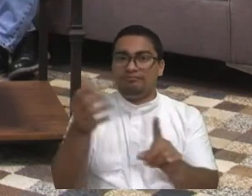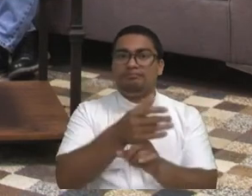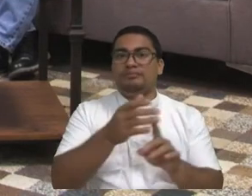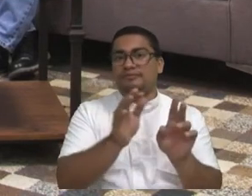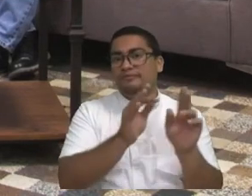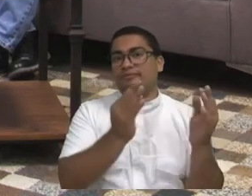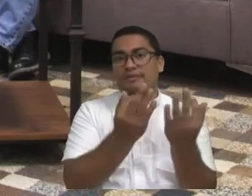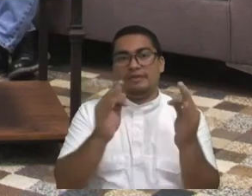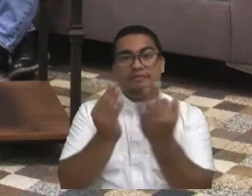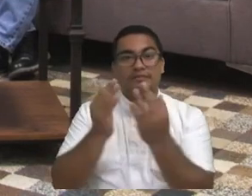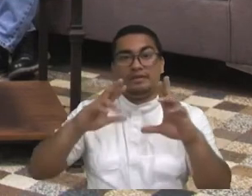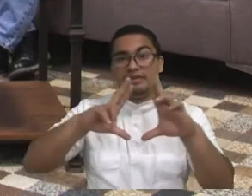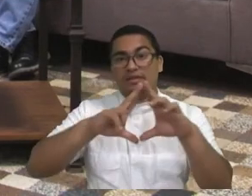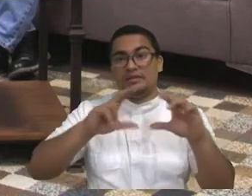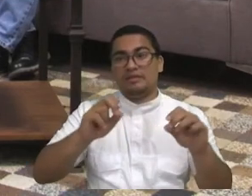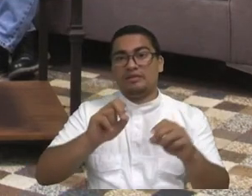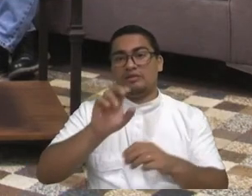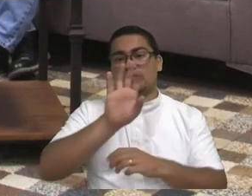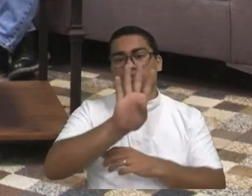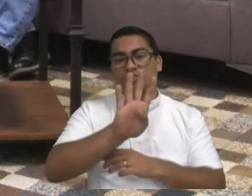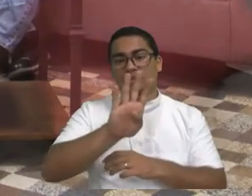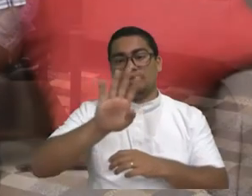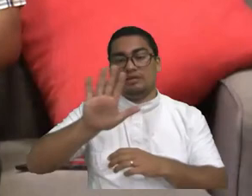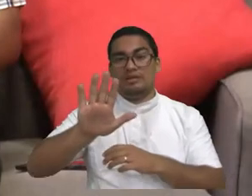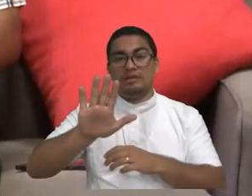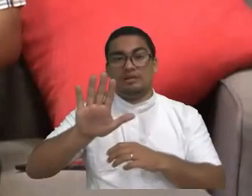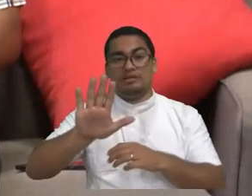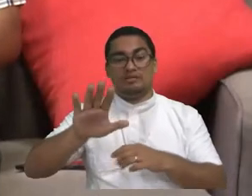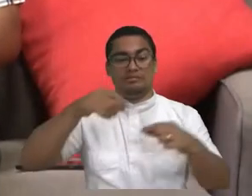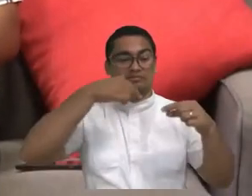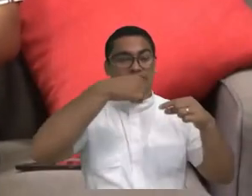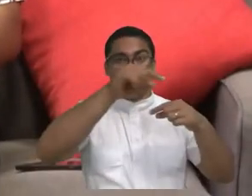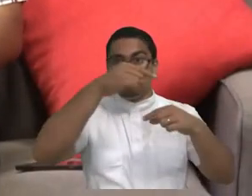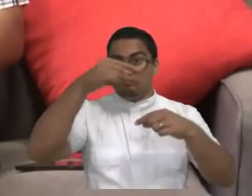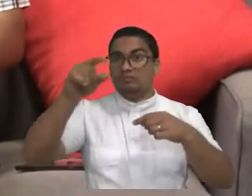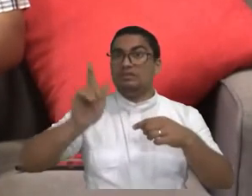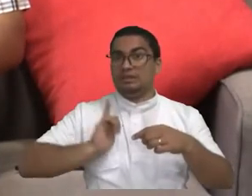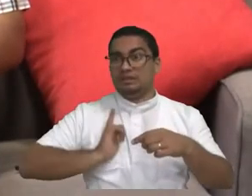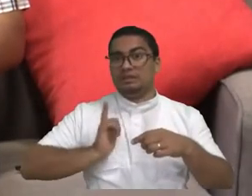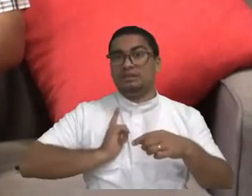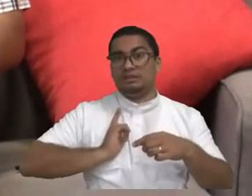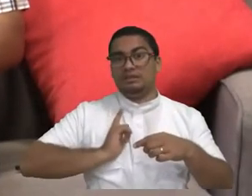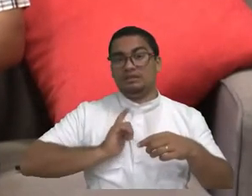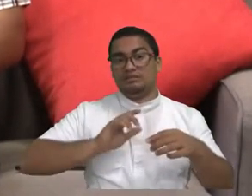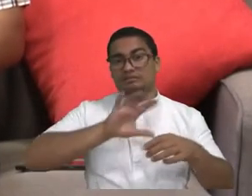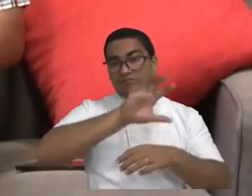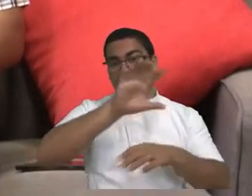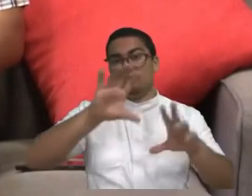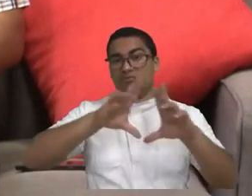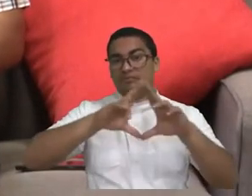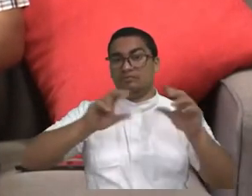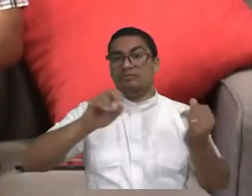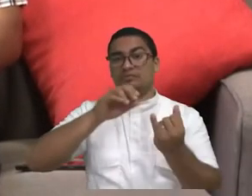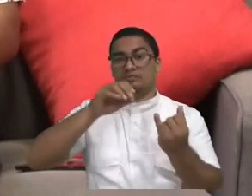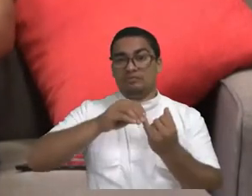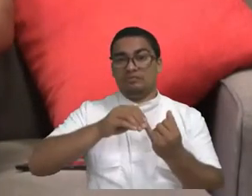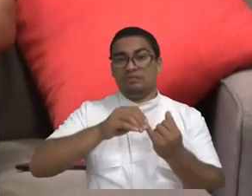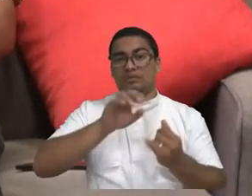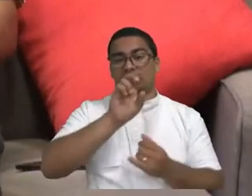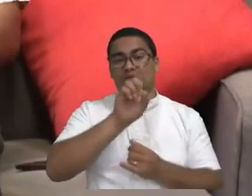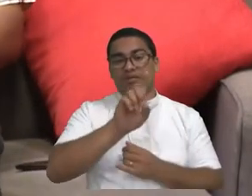que pasamos a tener 45 centros presenciales de linate que en todo el país pero también se atienden los